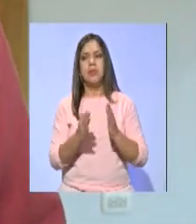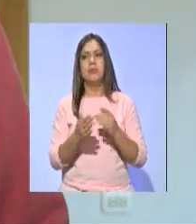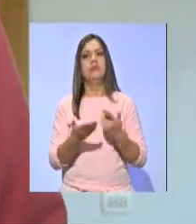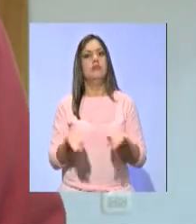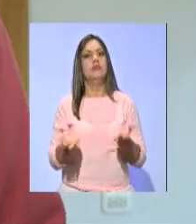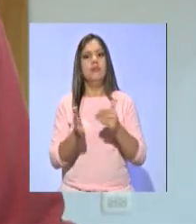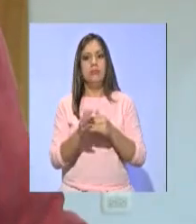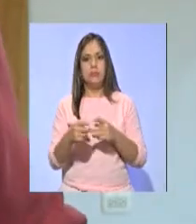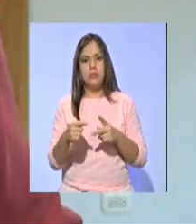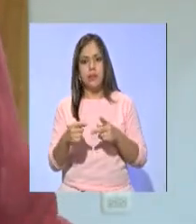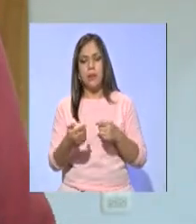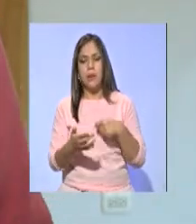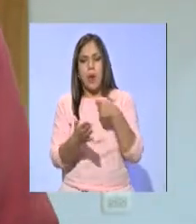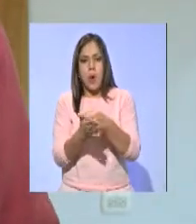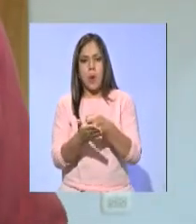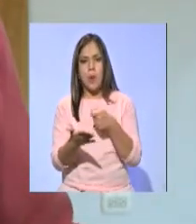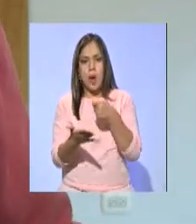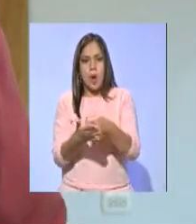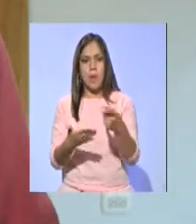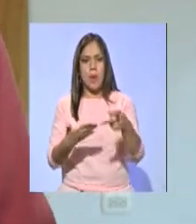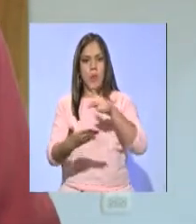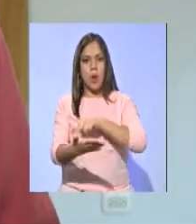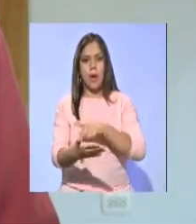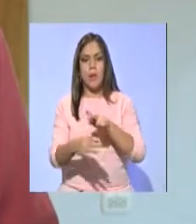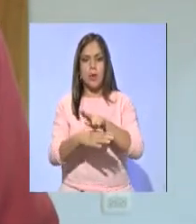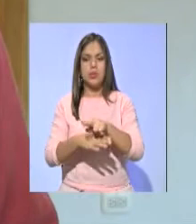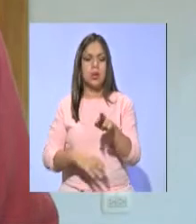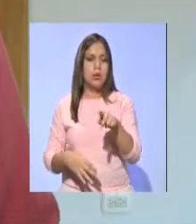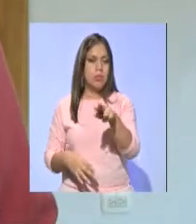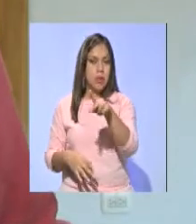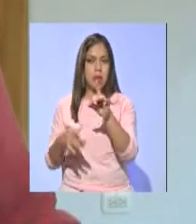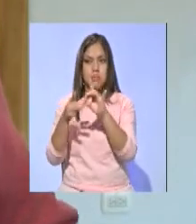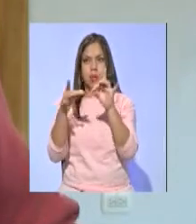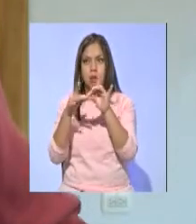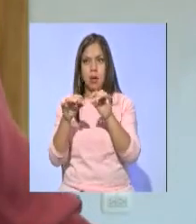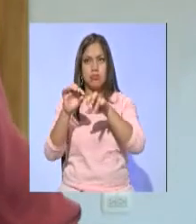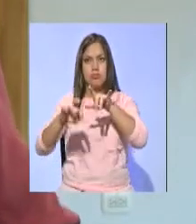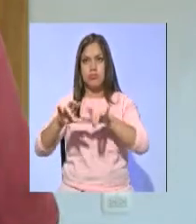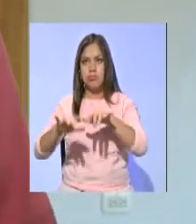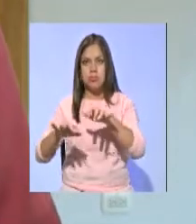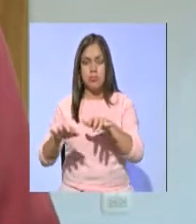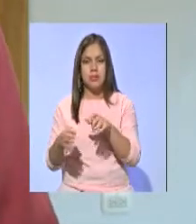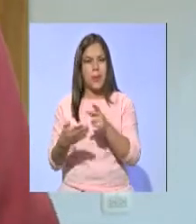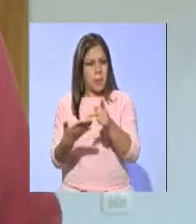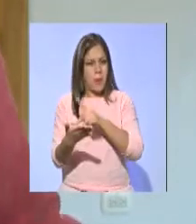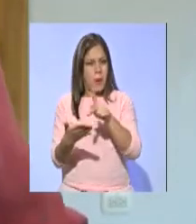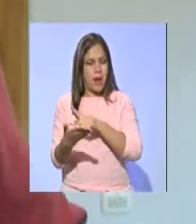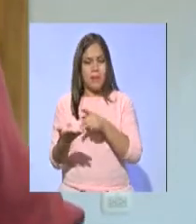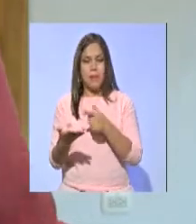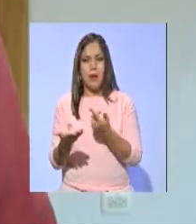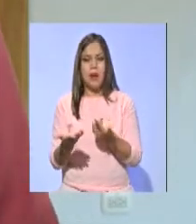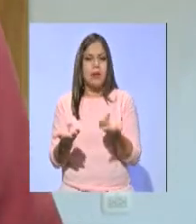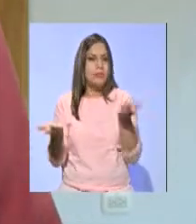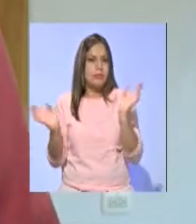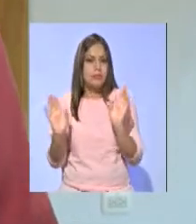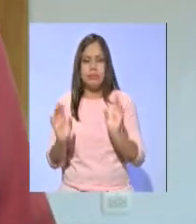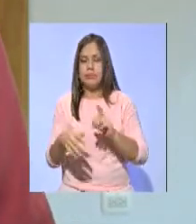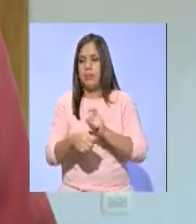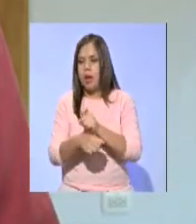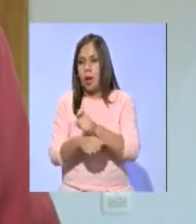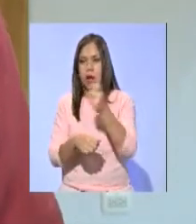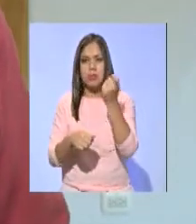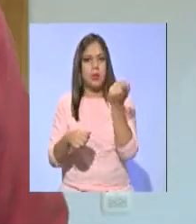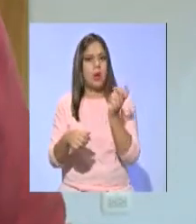la máquina para cuando vas a seguir haciendo lo mismo, tal vez utilizar un procesador de textos, navegar, ver videos, ese tipo